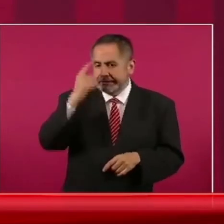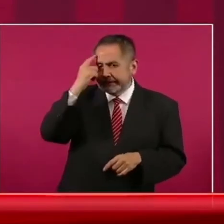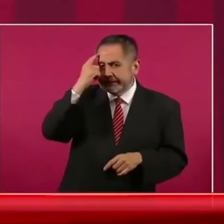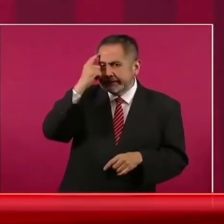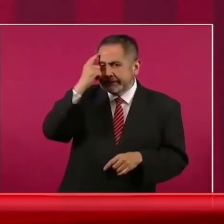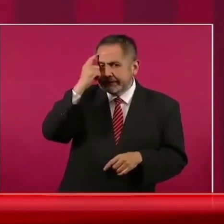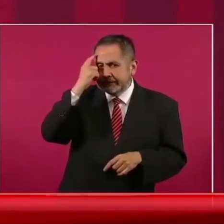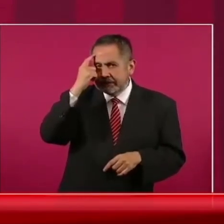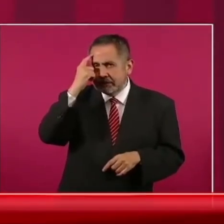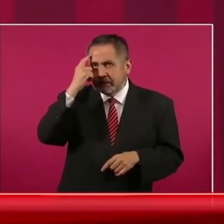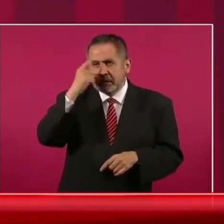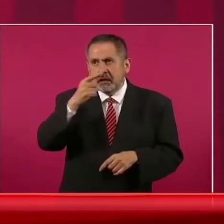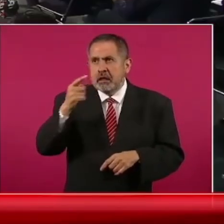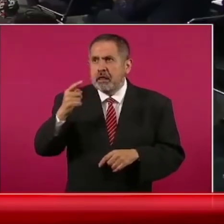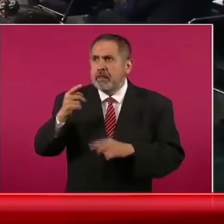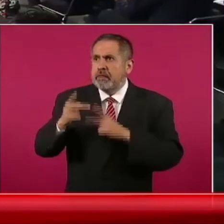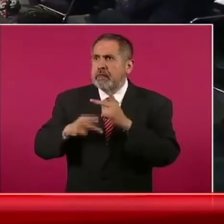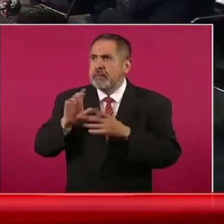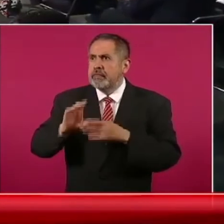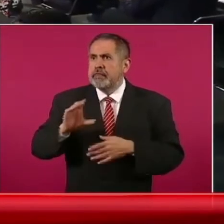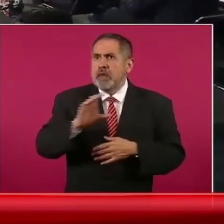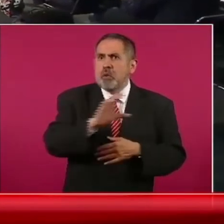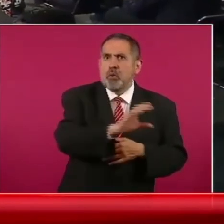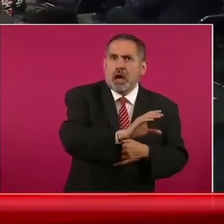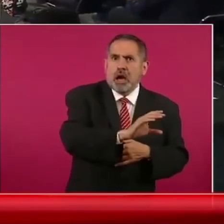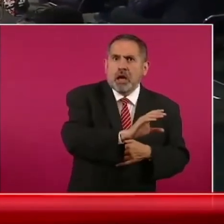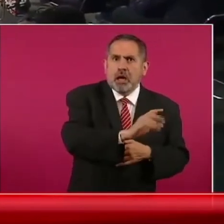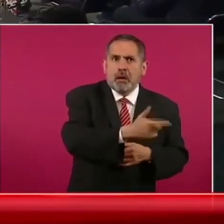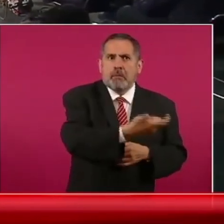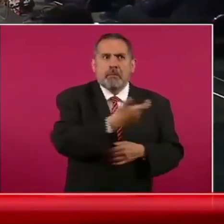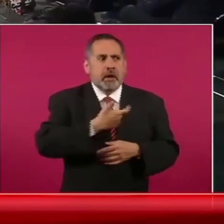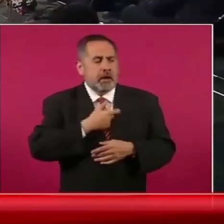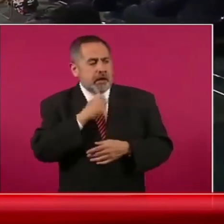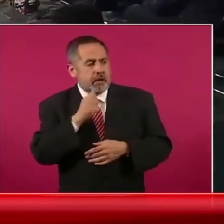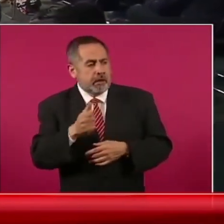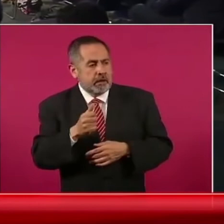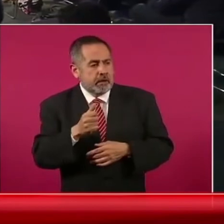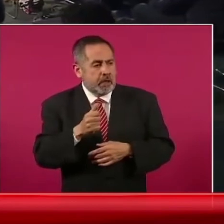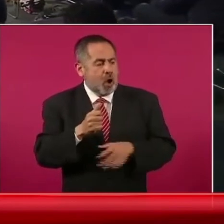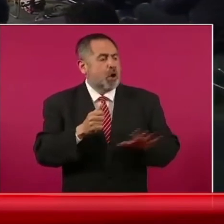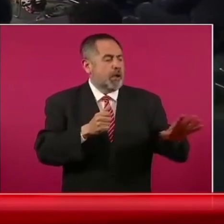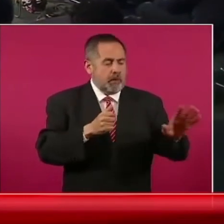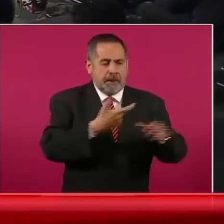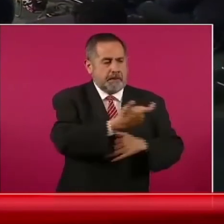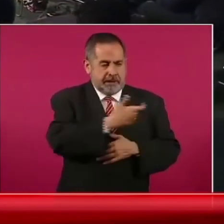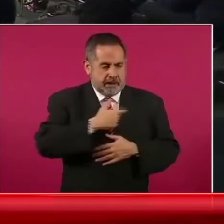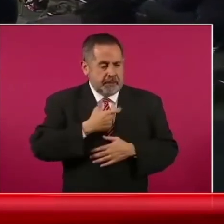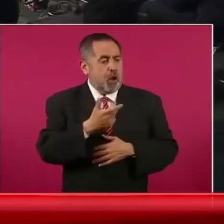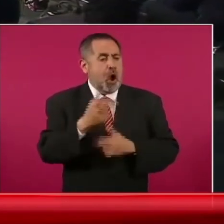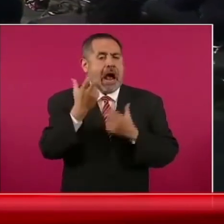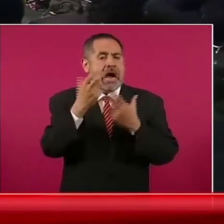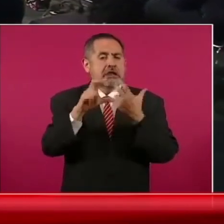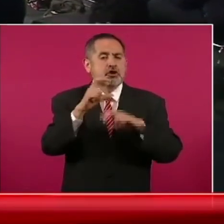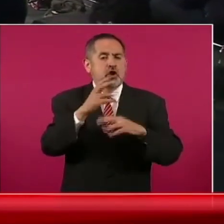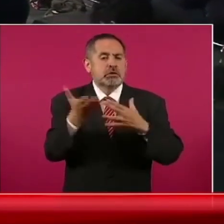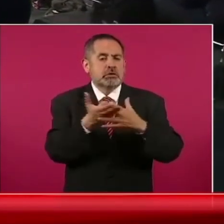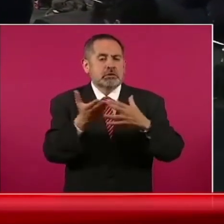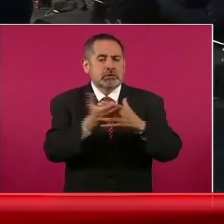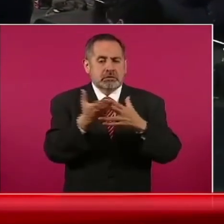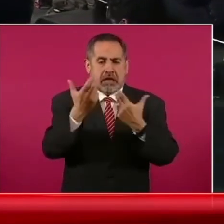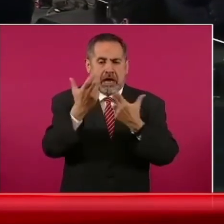por la deuda se obtuvieron acciones de esta empresa y